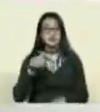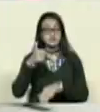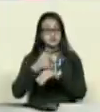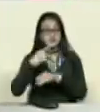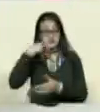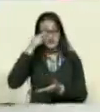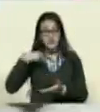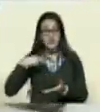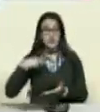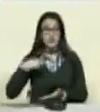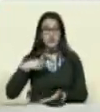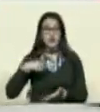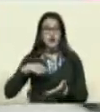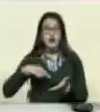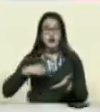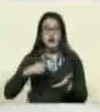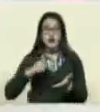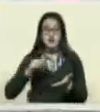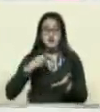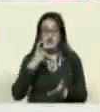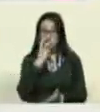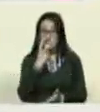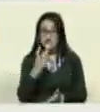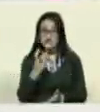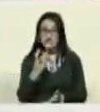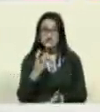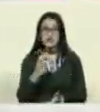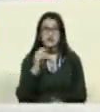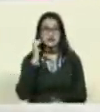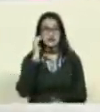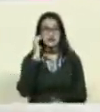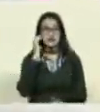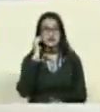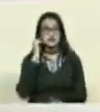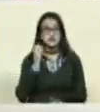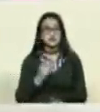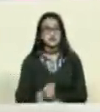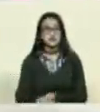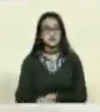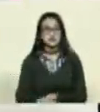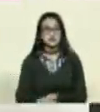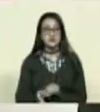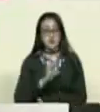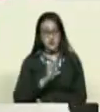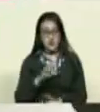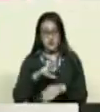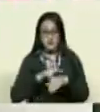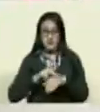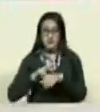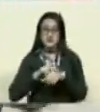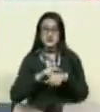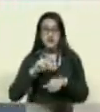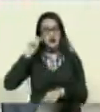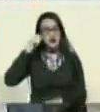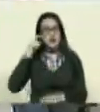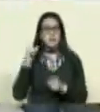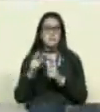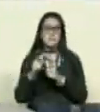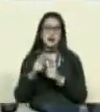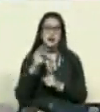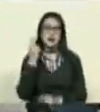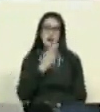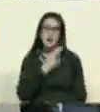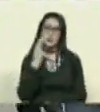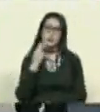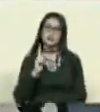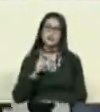venezolano Nicolás Maduro el libro pues de visita de esta Academia Militar de la Medicina, recordando pues esas palabras del compromiso